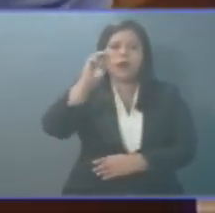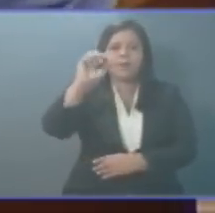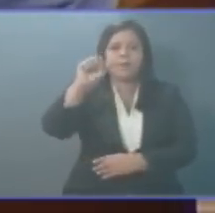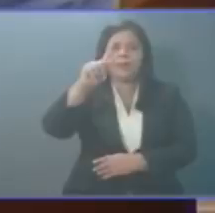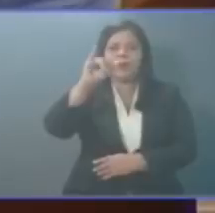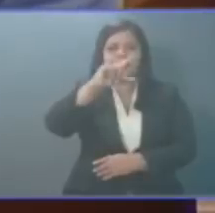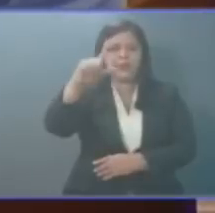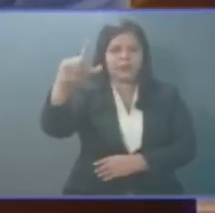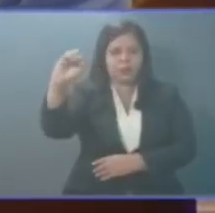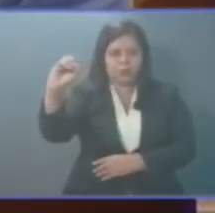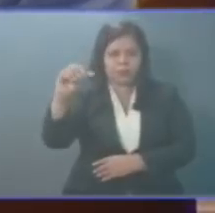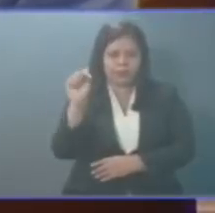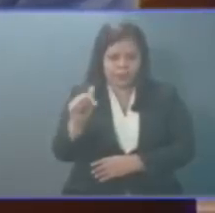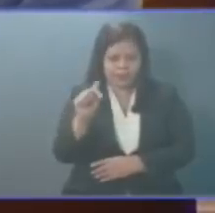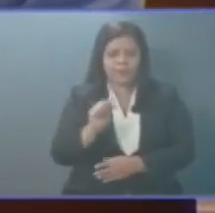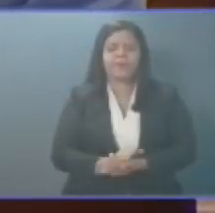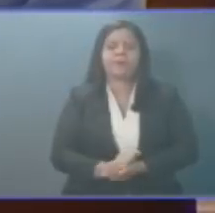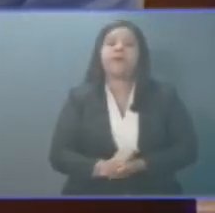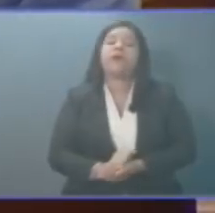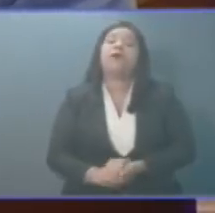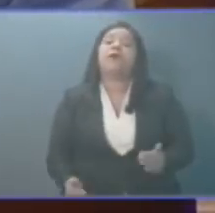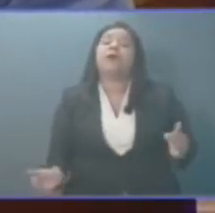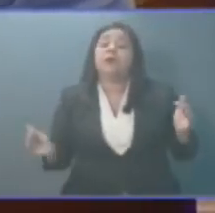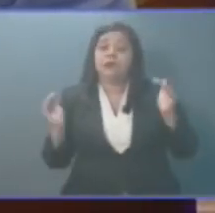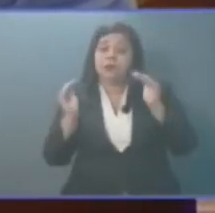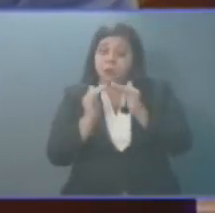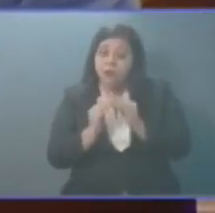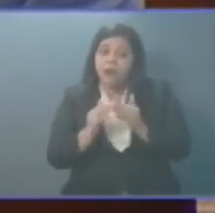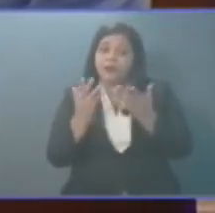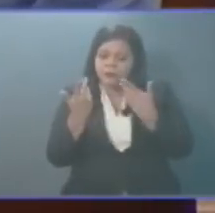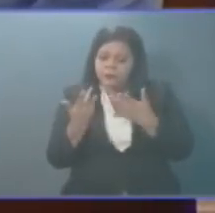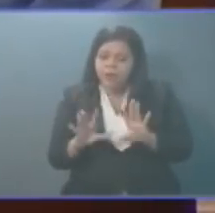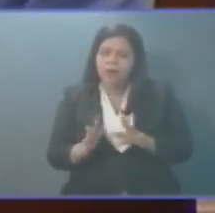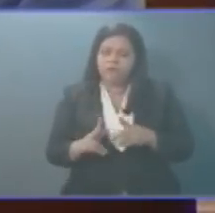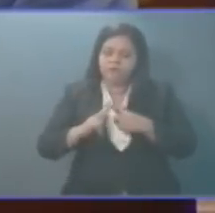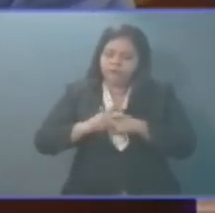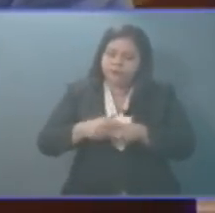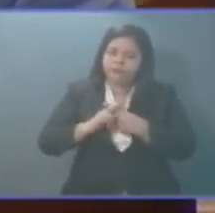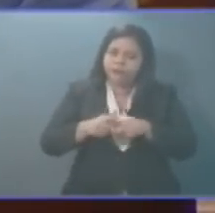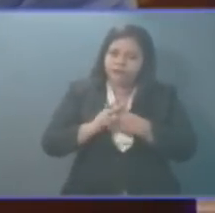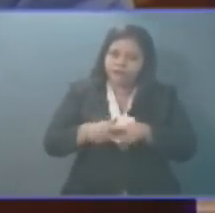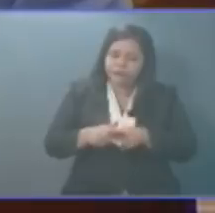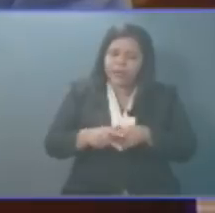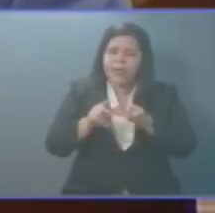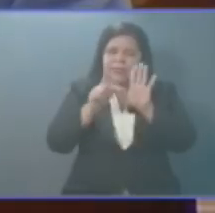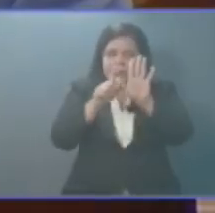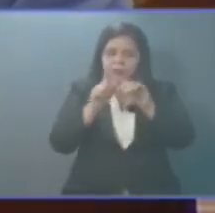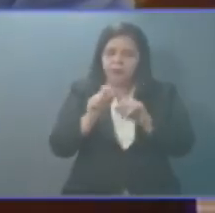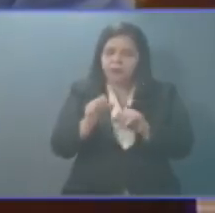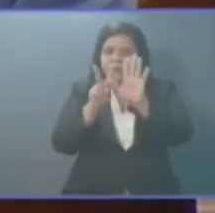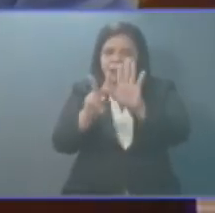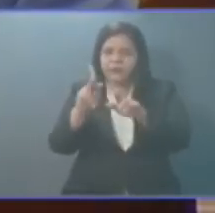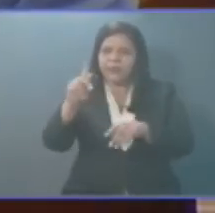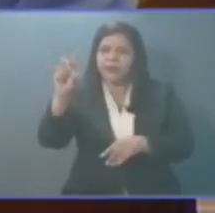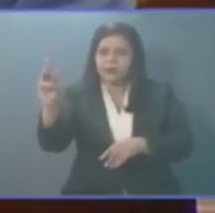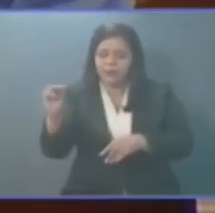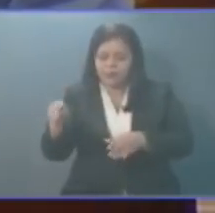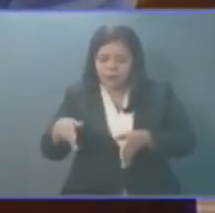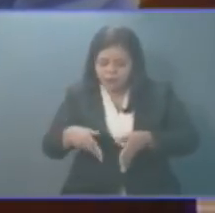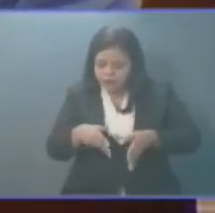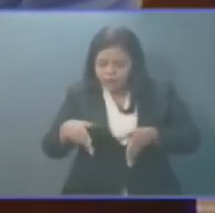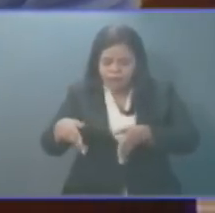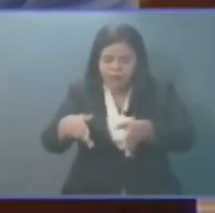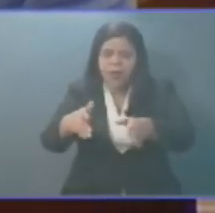zona. También rehabilitamos 6.7 kilómetros desde el puerto Corsaín hasta